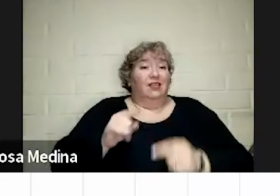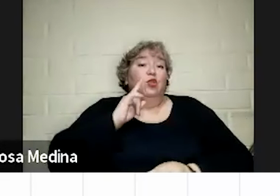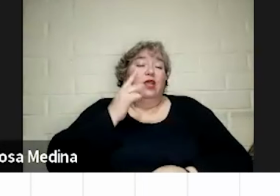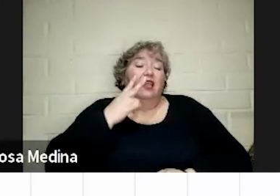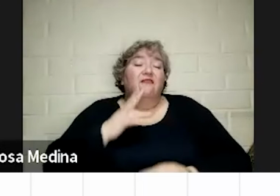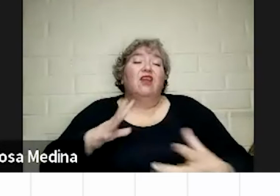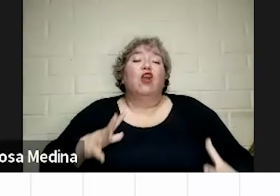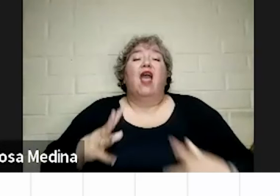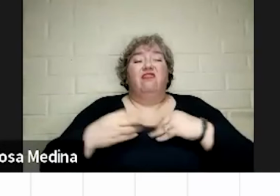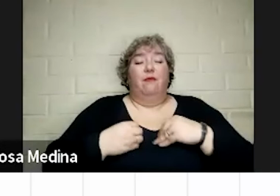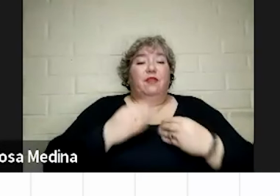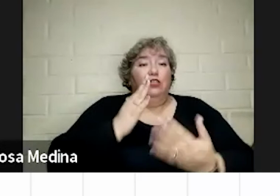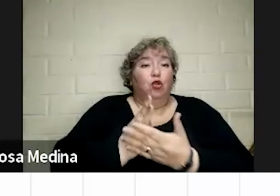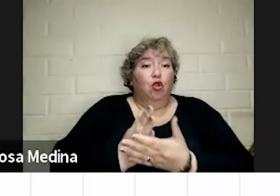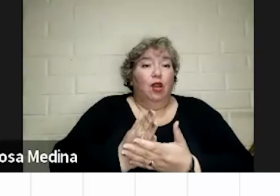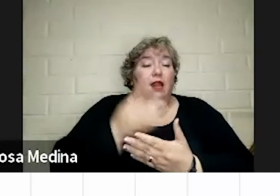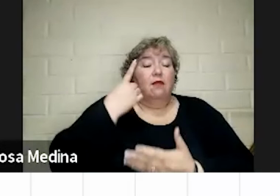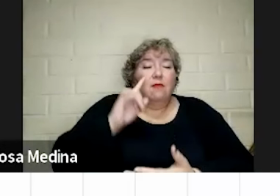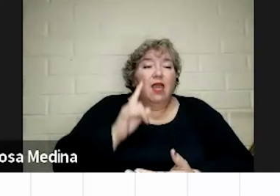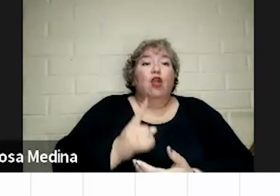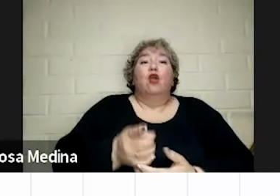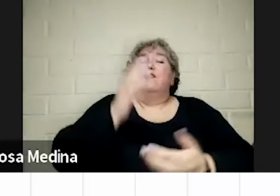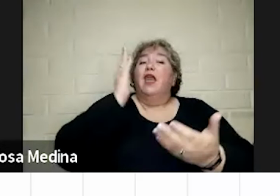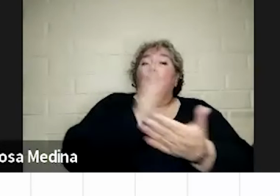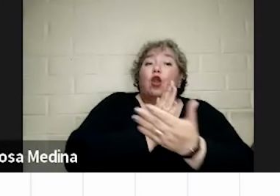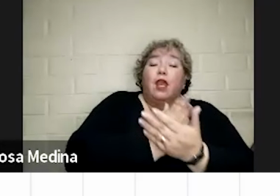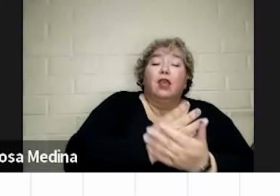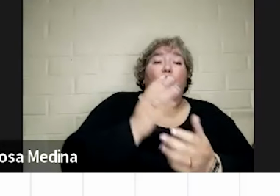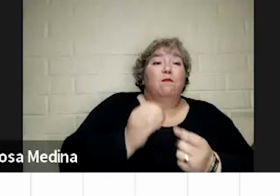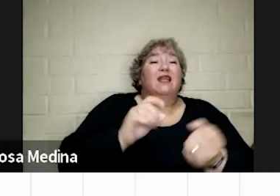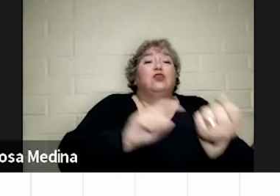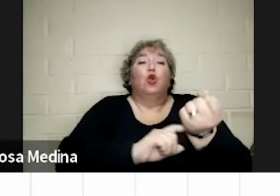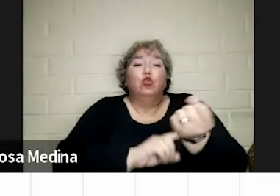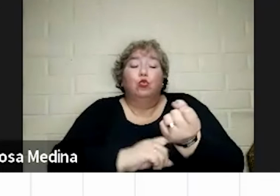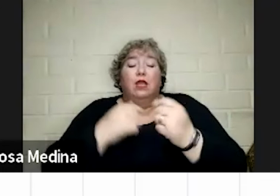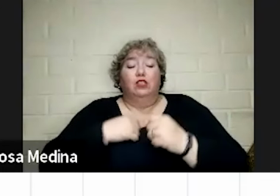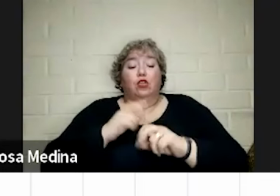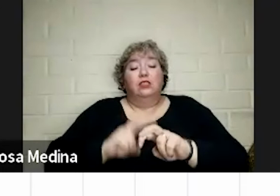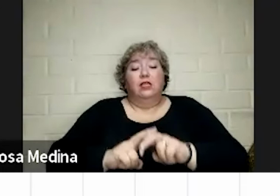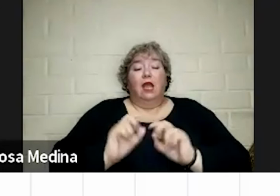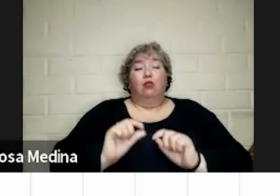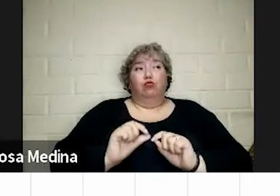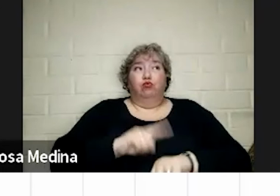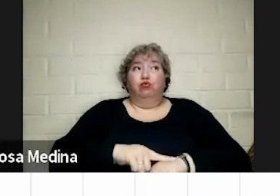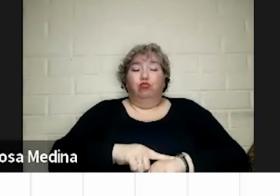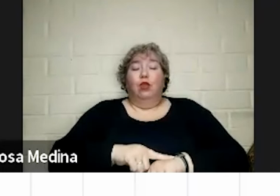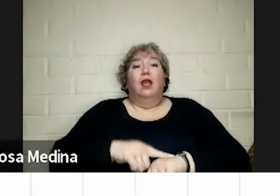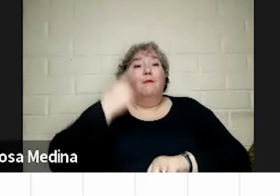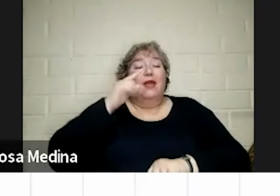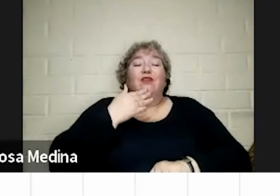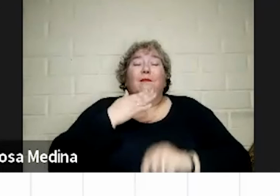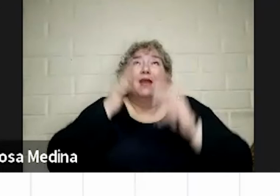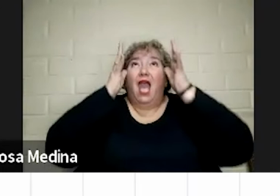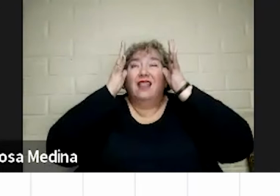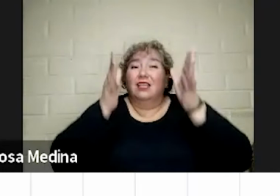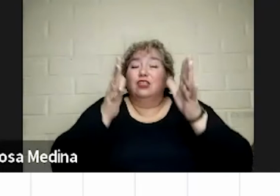escolar, pero tanto académica como conductual, o sea, el quedarme sentadita en mi mesita por un rato, pero también poner atención a las